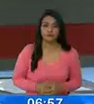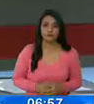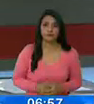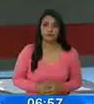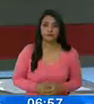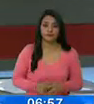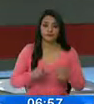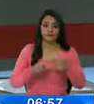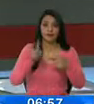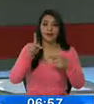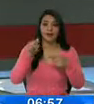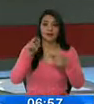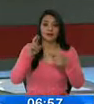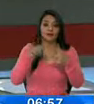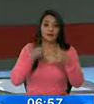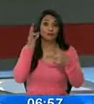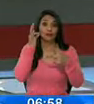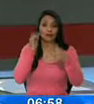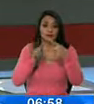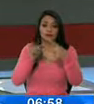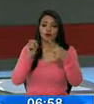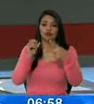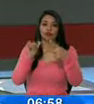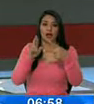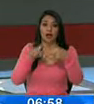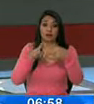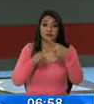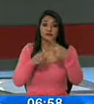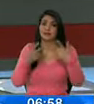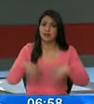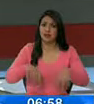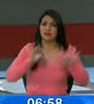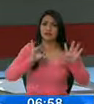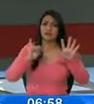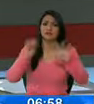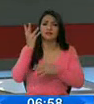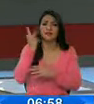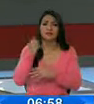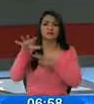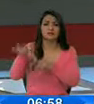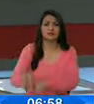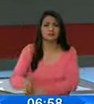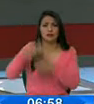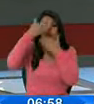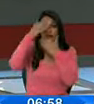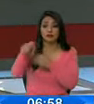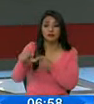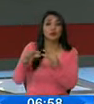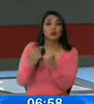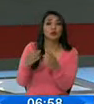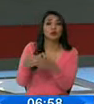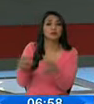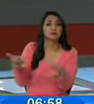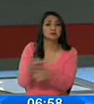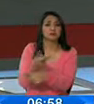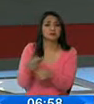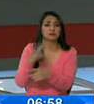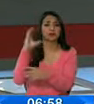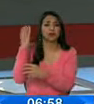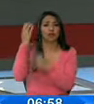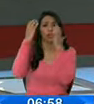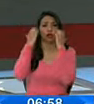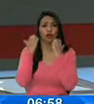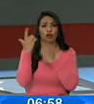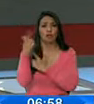Katy Velasco y Óscar Villacís llevan 76 días secuestrados por el grupo disidente Oliver Sinisterra. Sus familiares claman